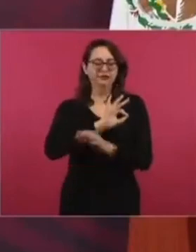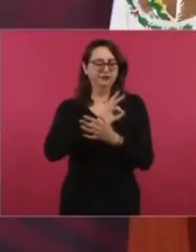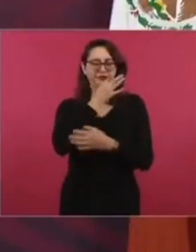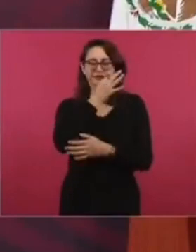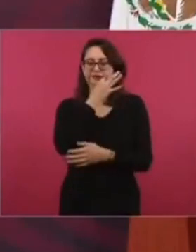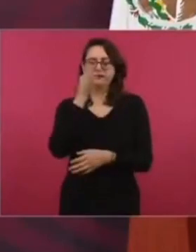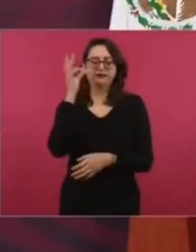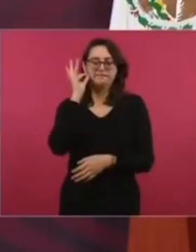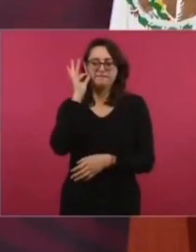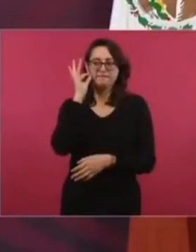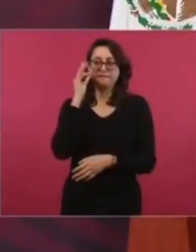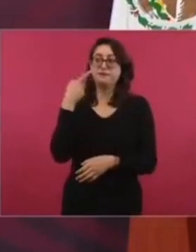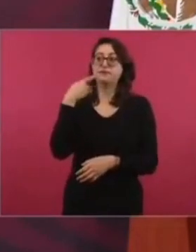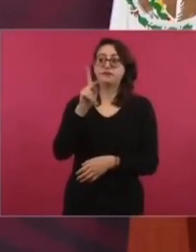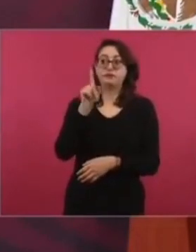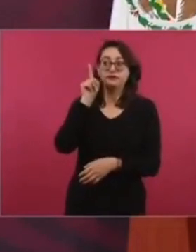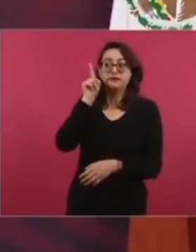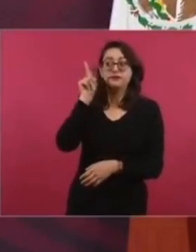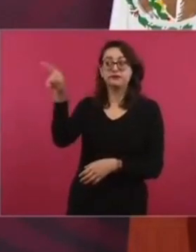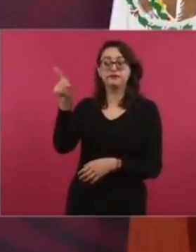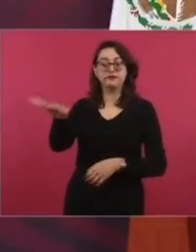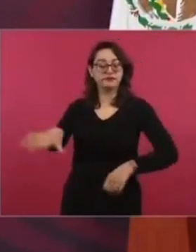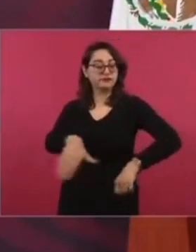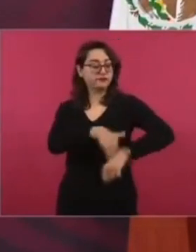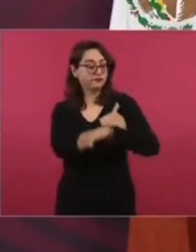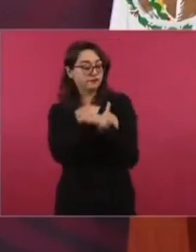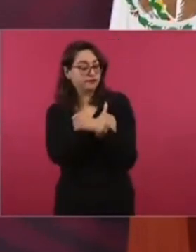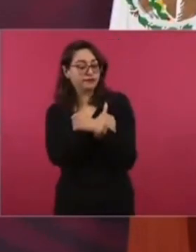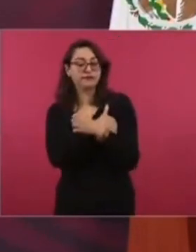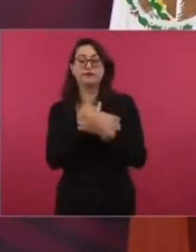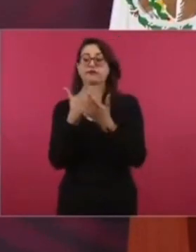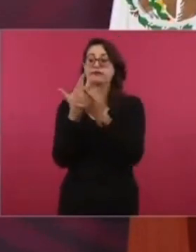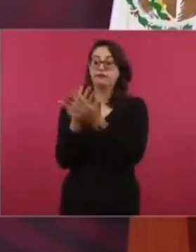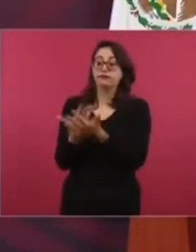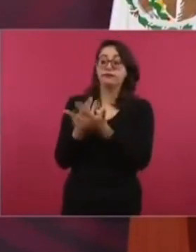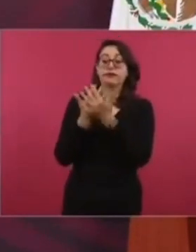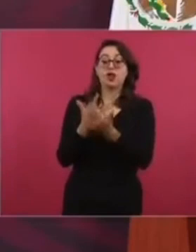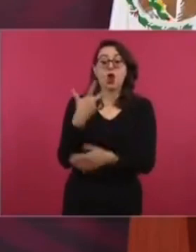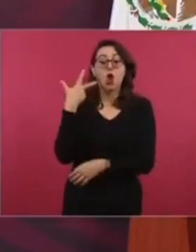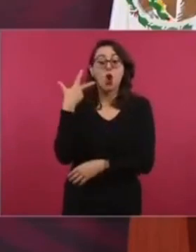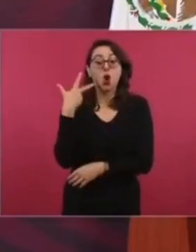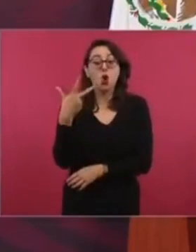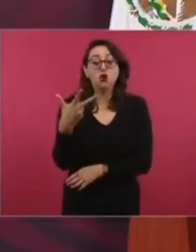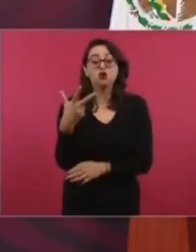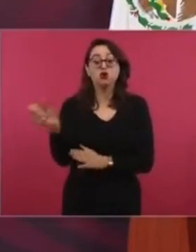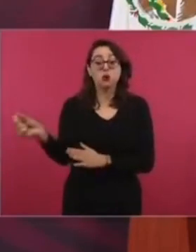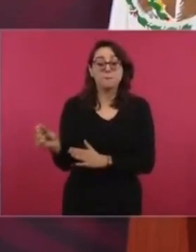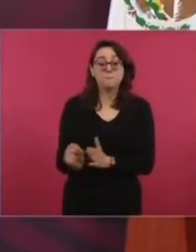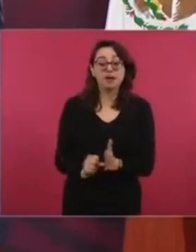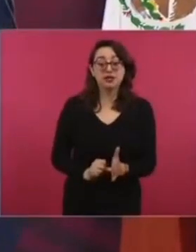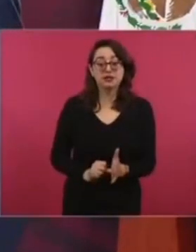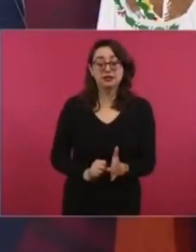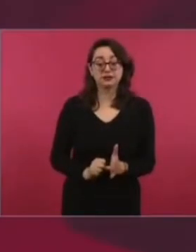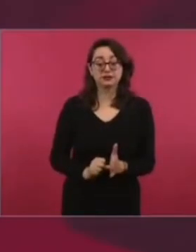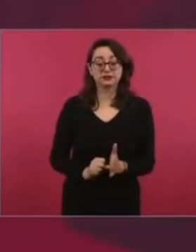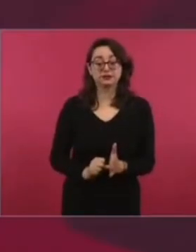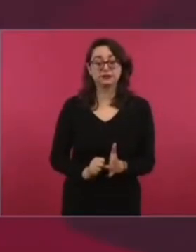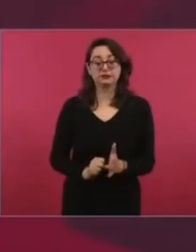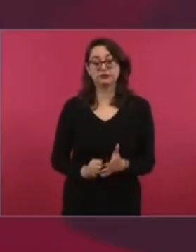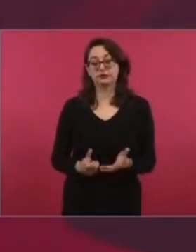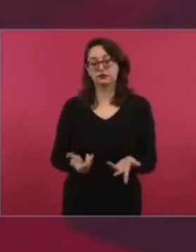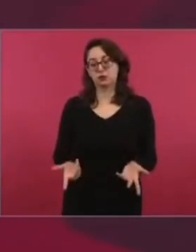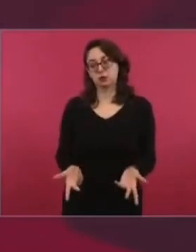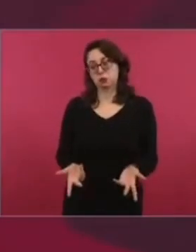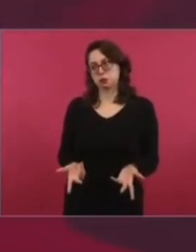un asunto desde hace ocho meses este ministro y no creo que no